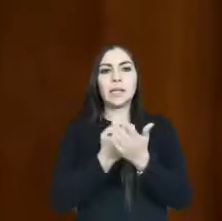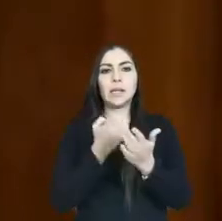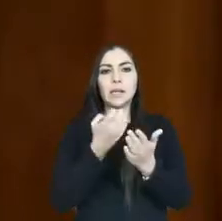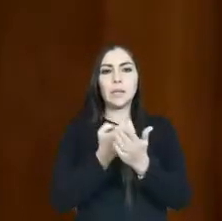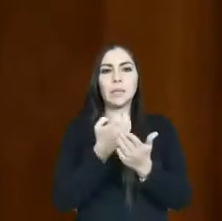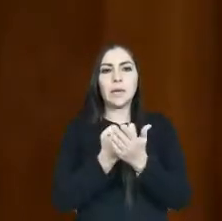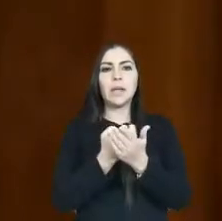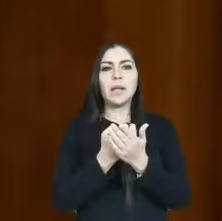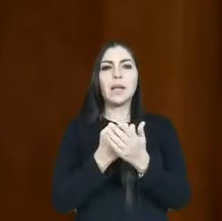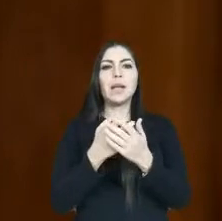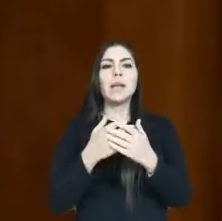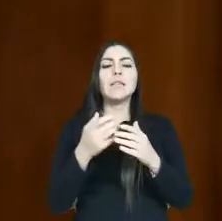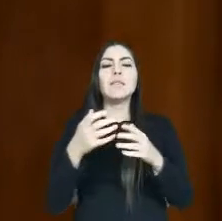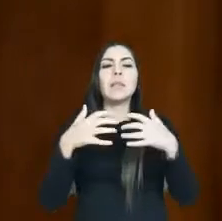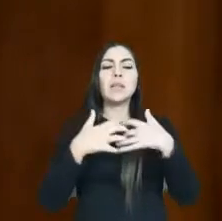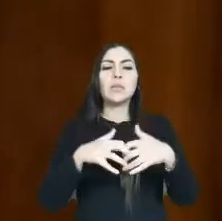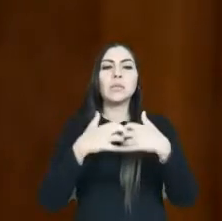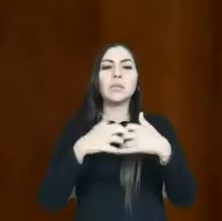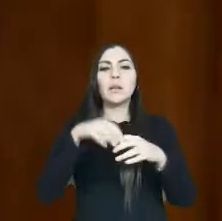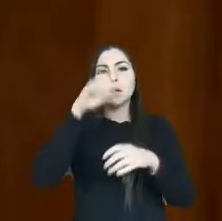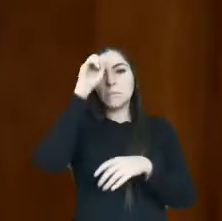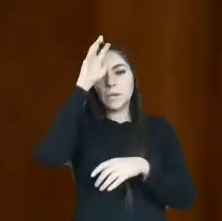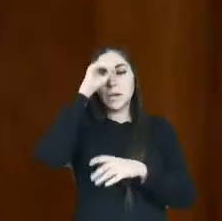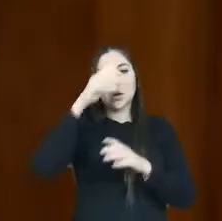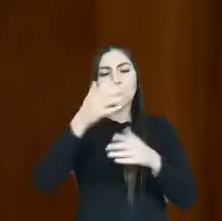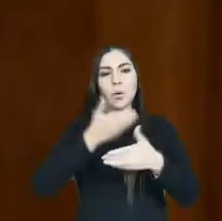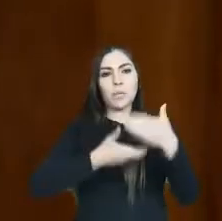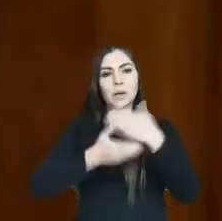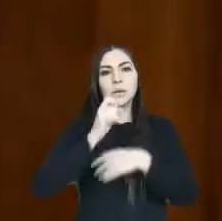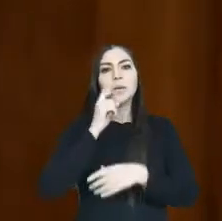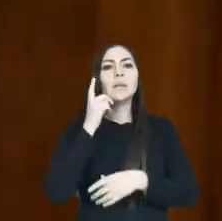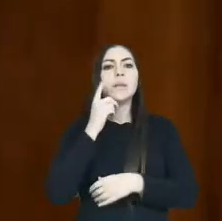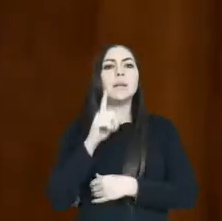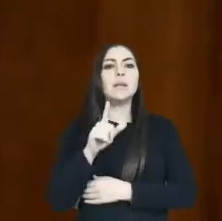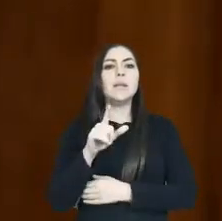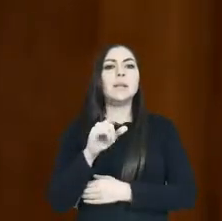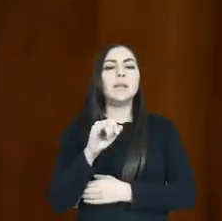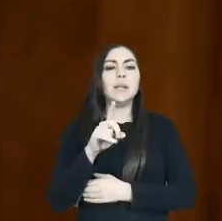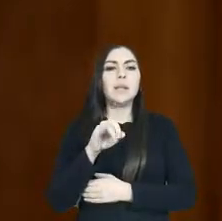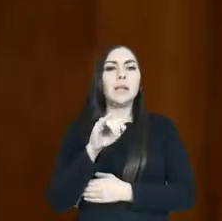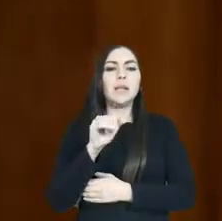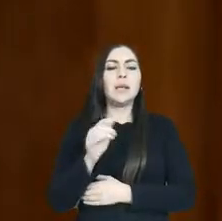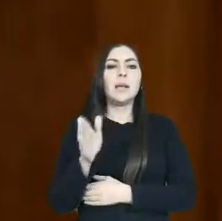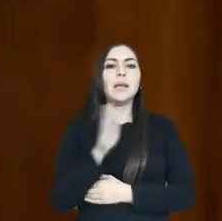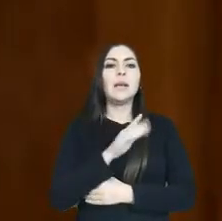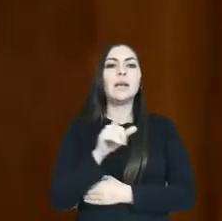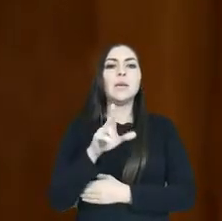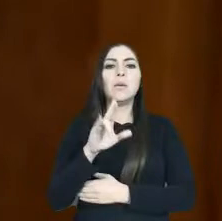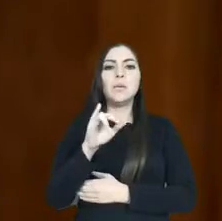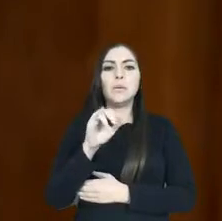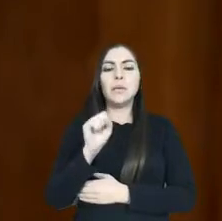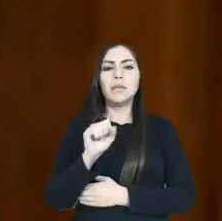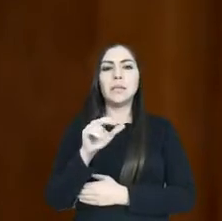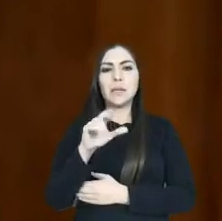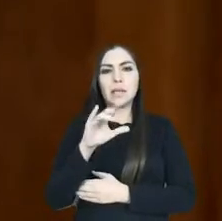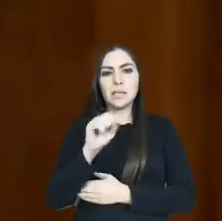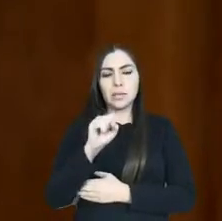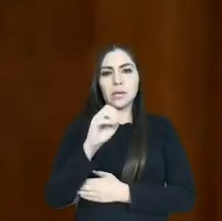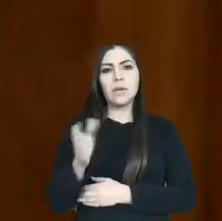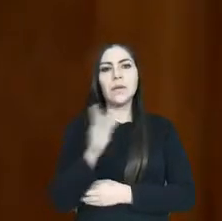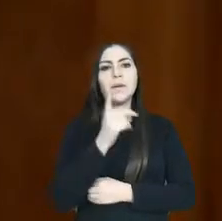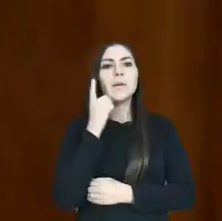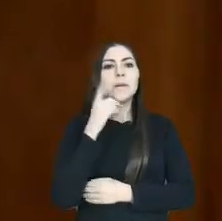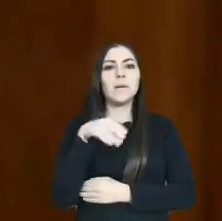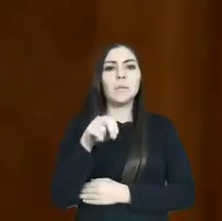Industrial, Comercial y Minero, a la diputada Lilia Urbina Salazar, al diputado Luis Narciso Fierro, a la